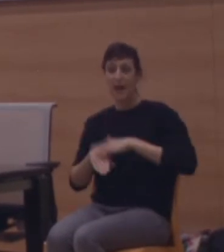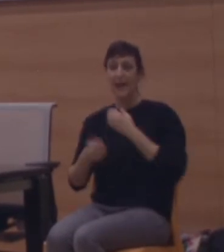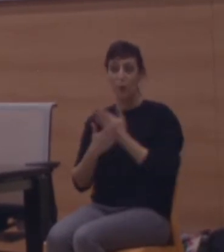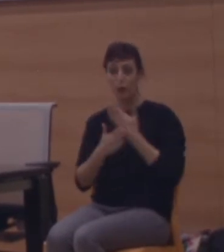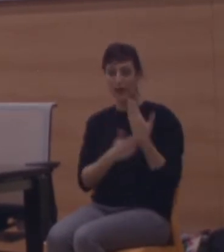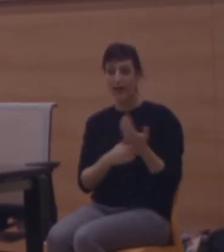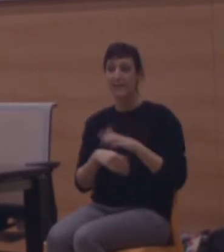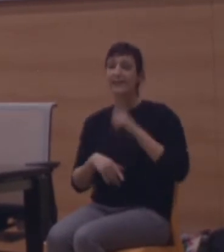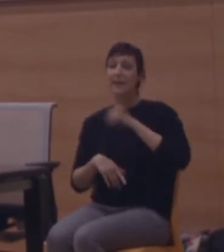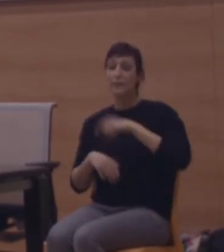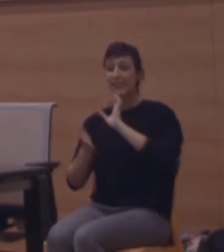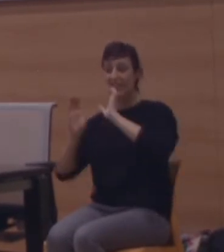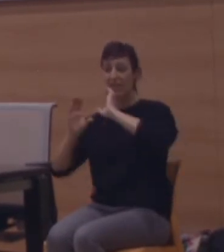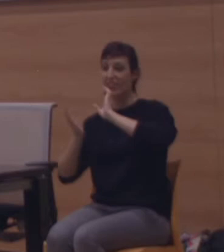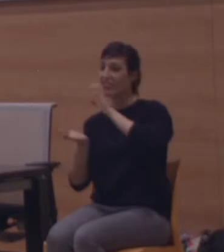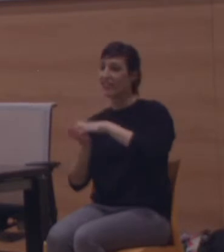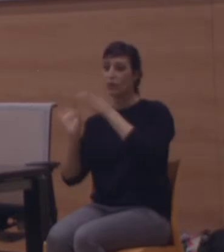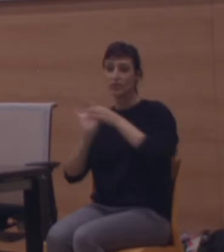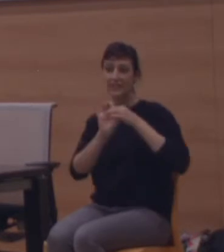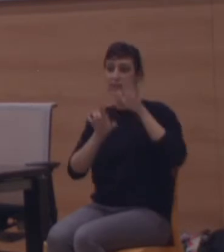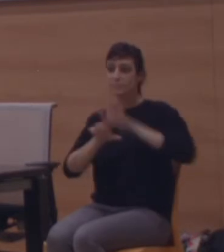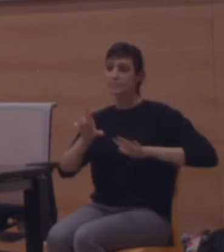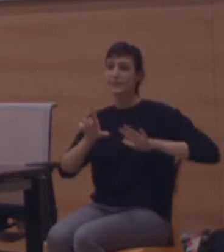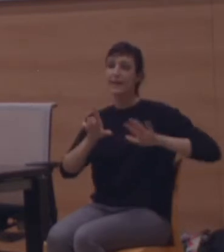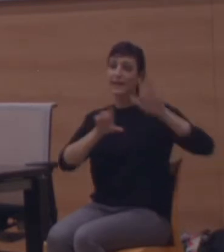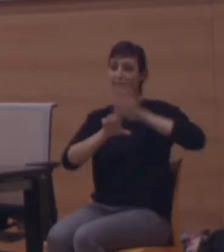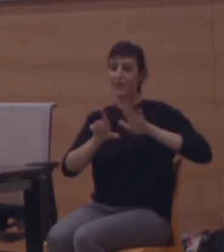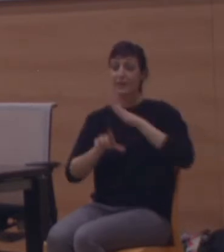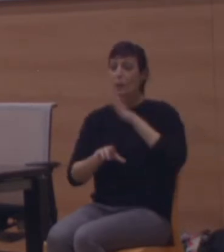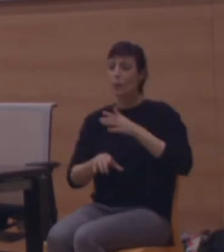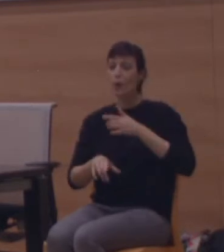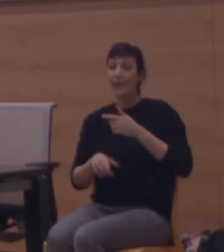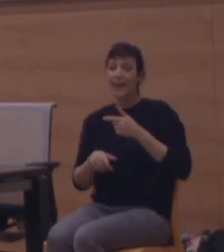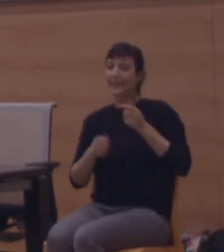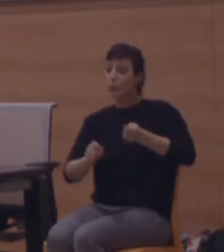denominación de Centro Estatal de Referencia, es una maravilla con ellos, todos son facilidades.